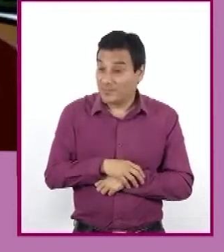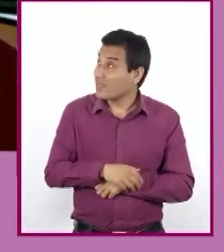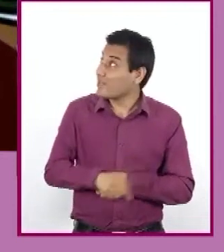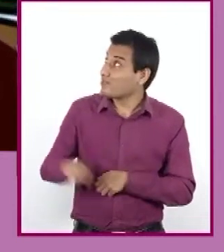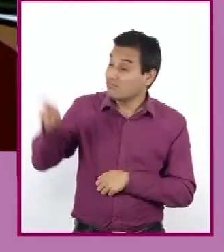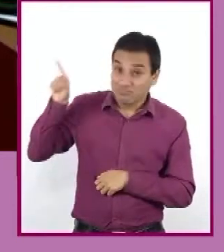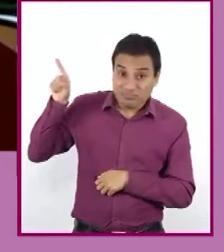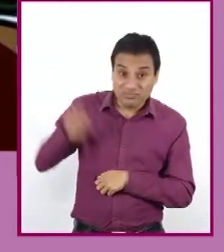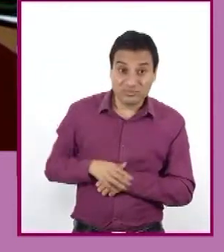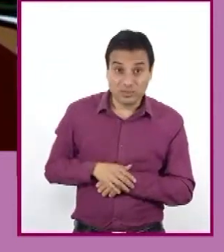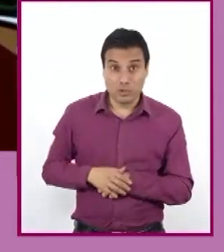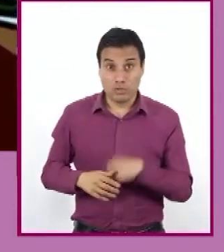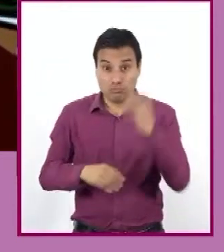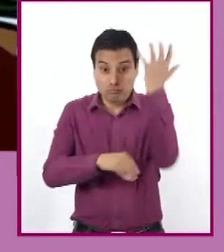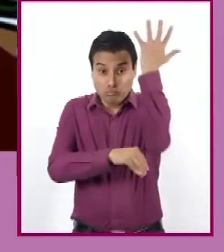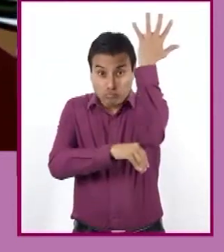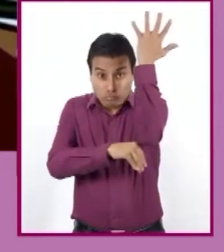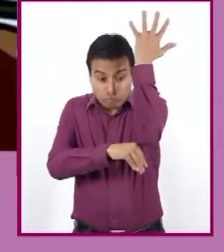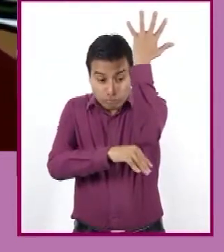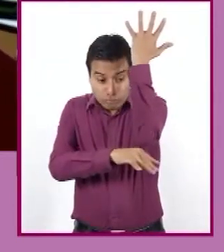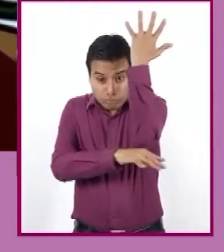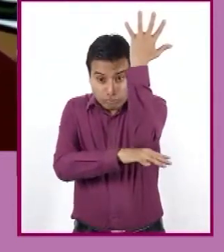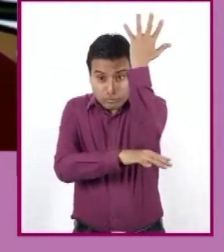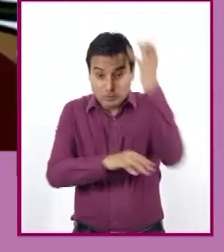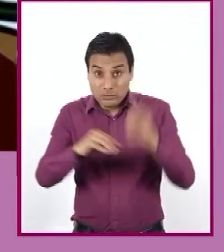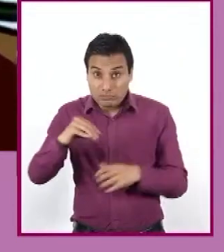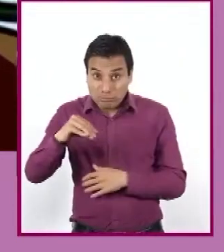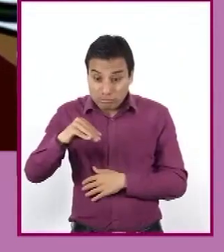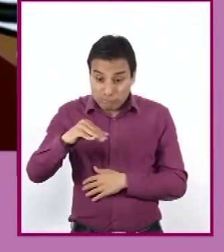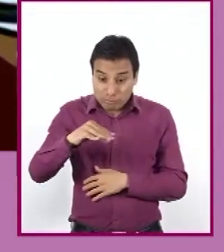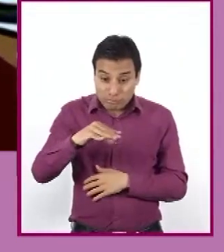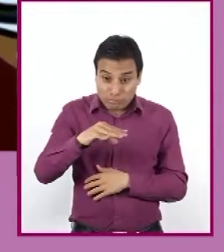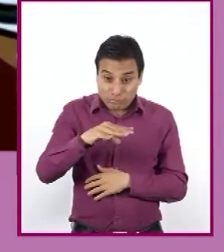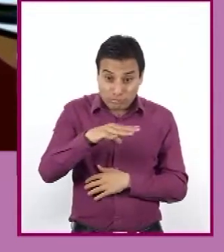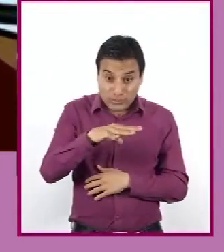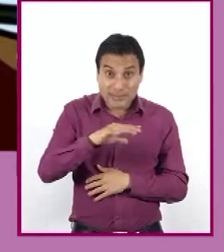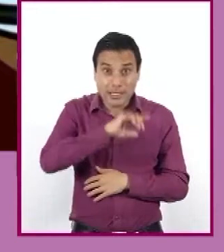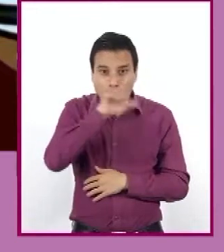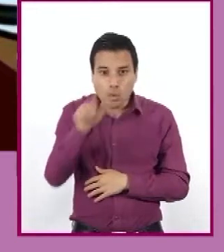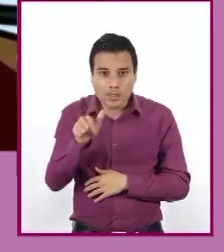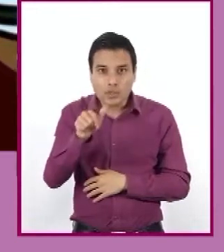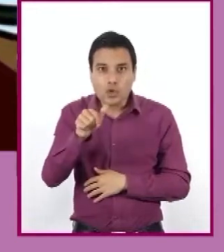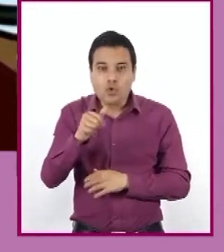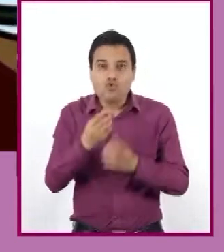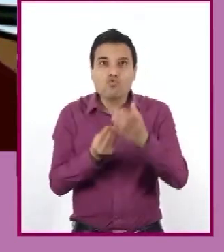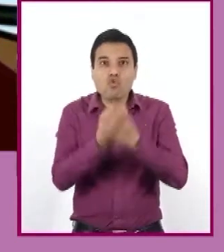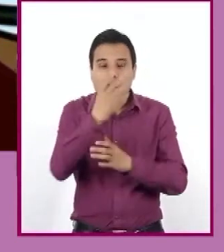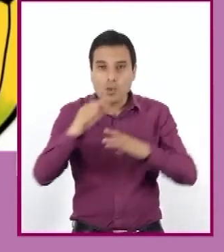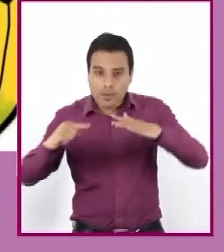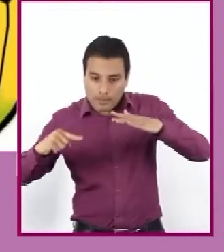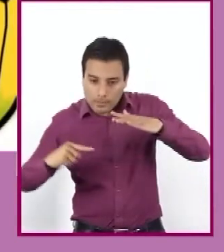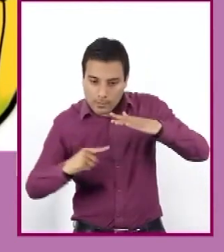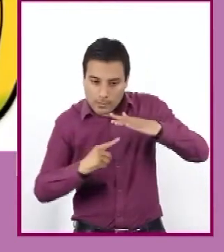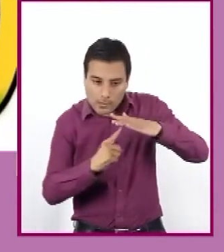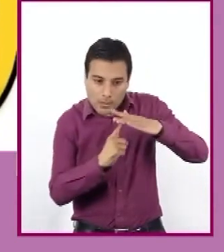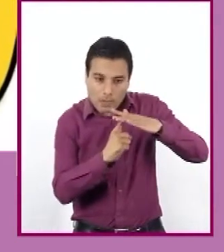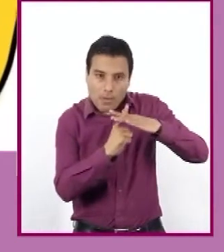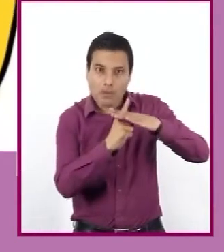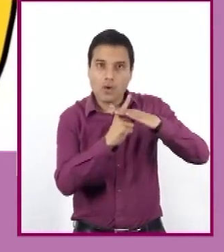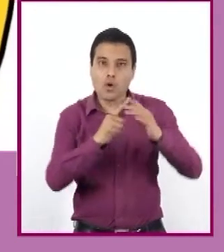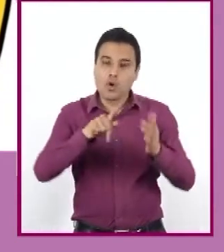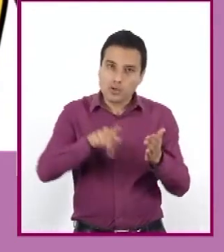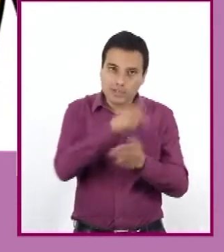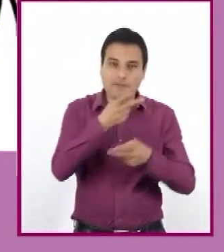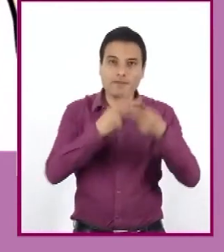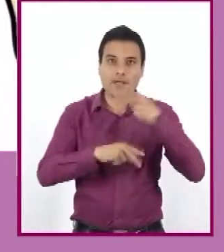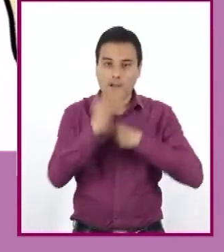forma horizontal y a cierta distancia este tallo desarrolla una nueva raíz de donde crecen nuevas plantas hijas. El plátano